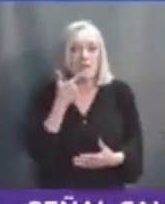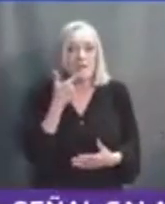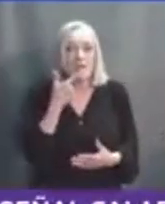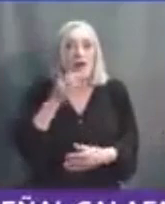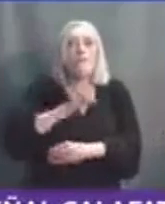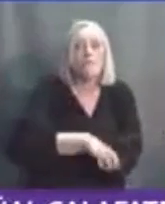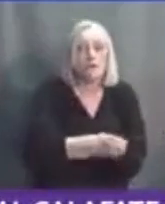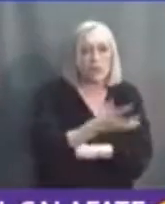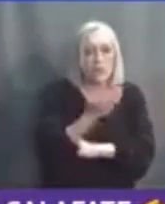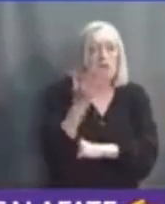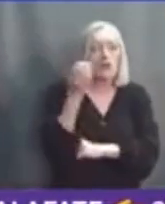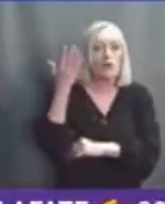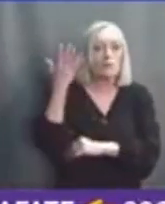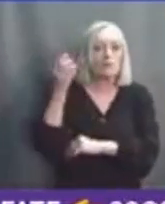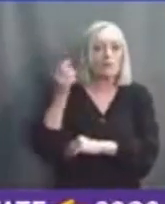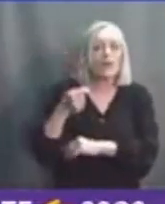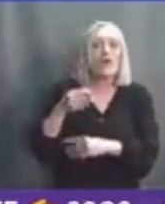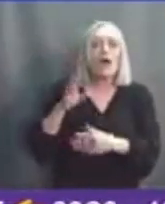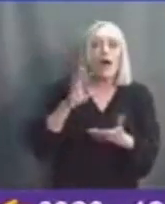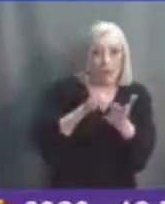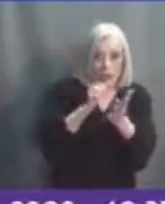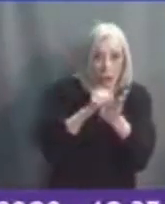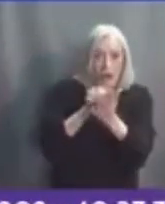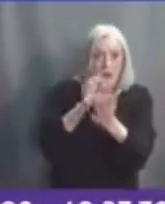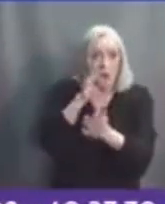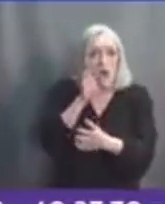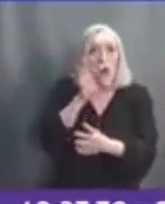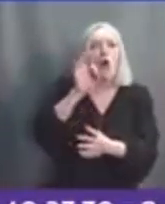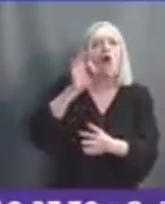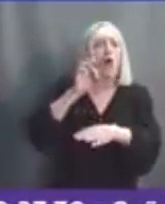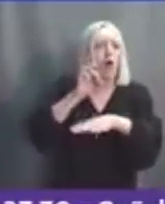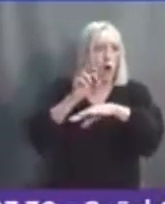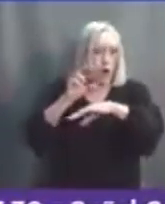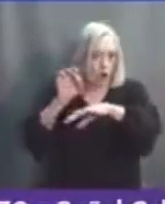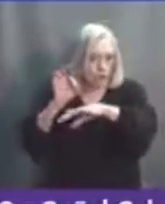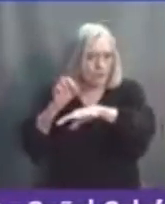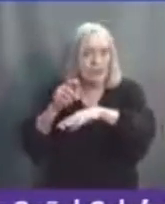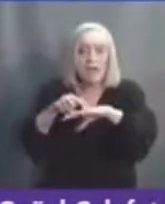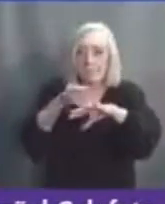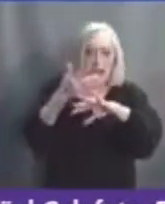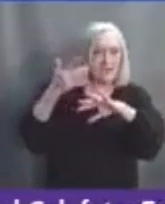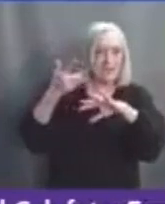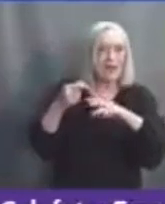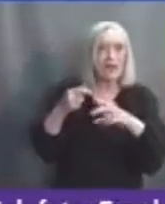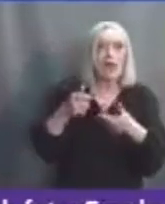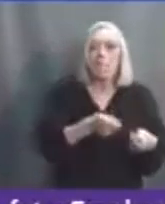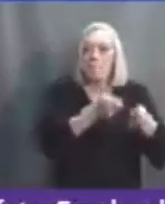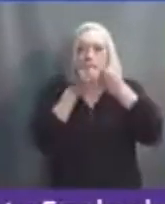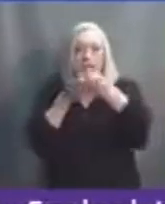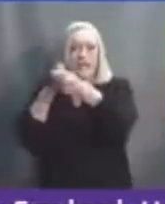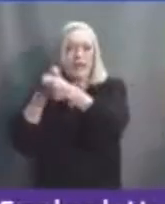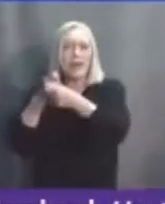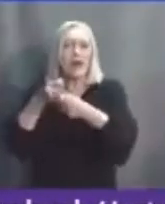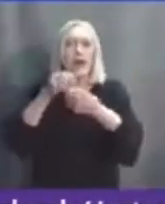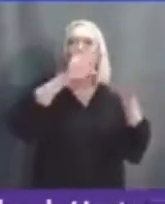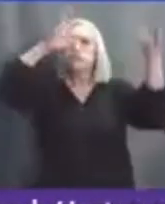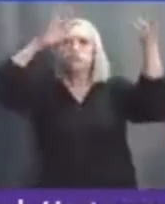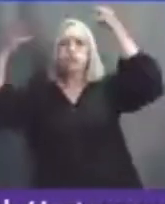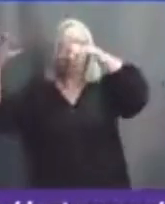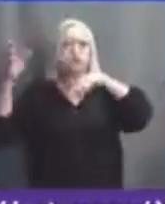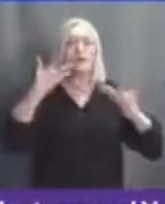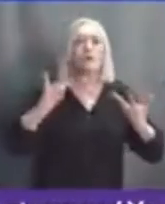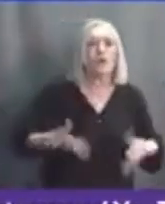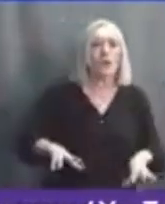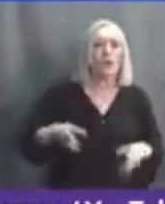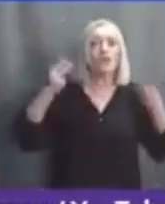petróleo tenemos carbón oro plata actividad pesquera energías renovables turismo